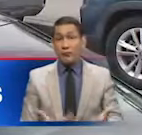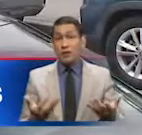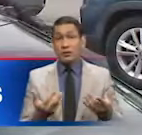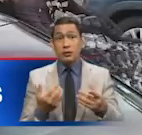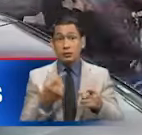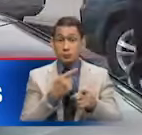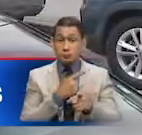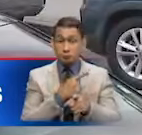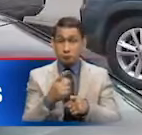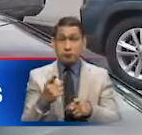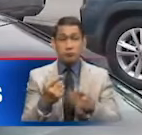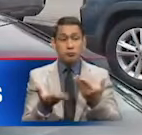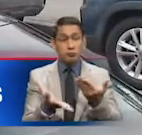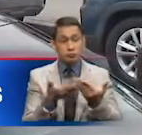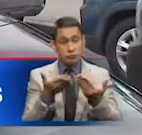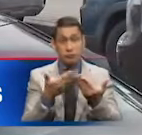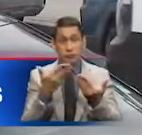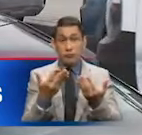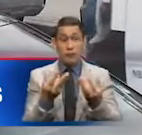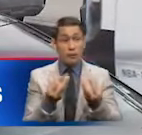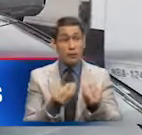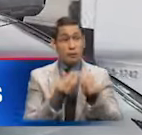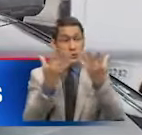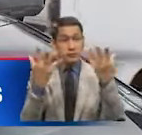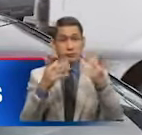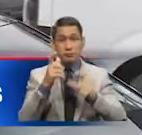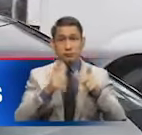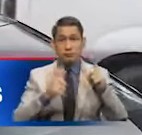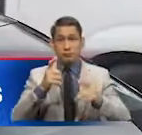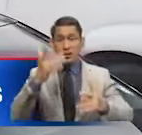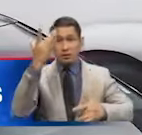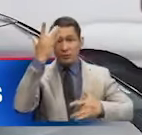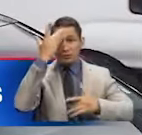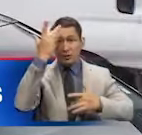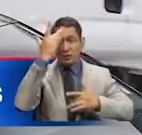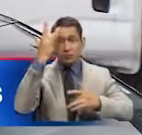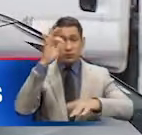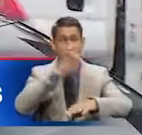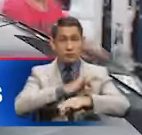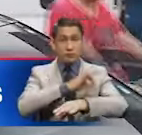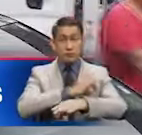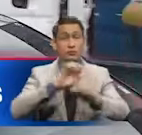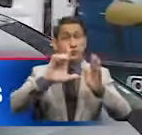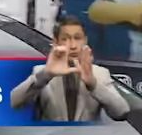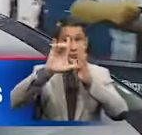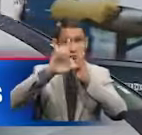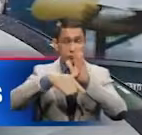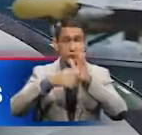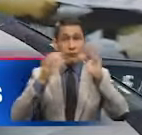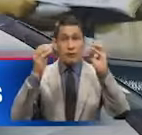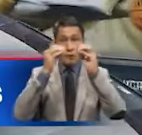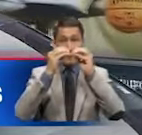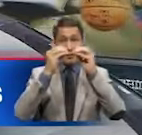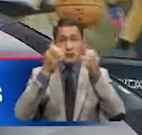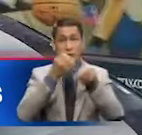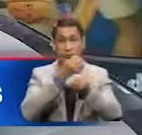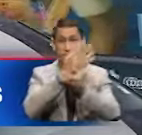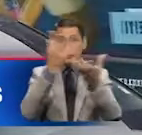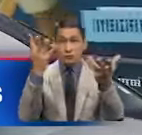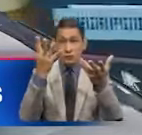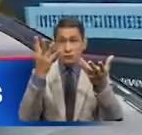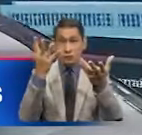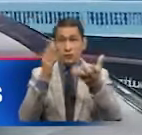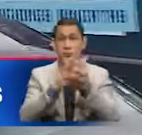siga contagiando esta enfermedad, este virus. Vamos a tener más adelante un informe en el que vamos a tener